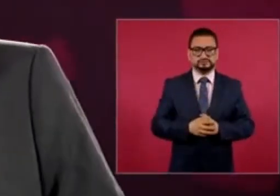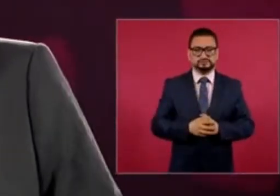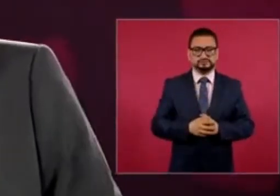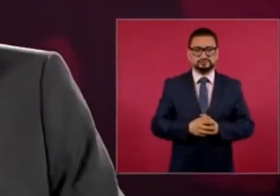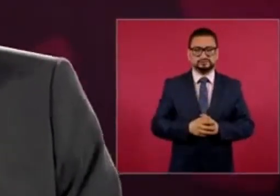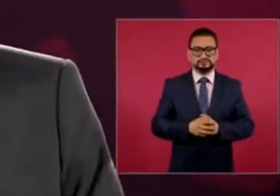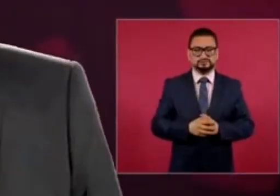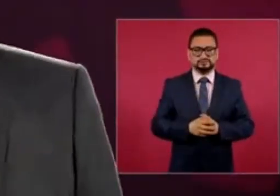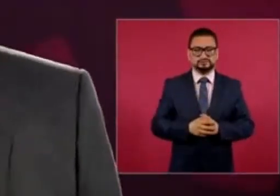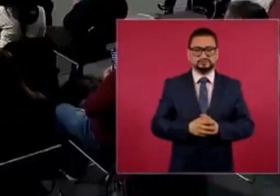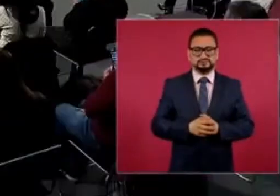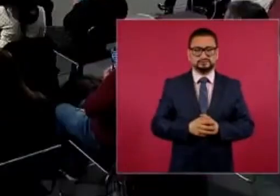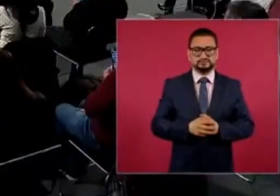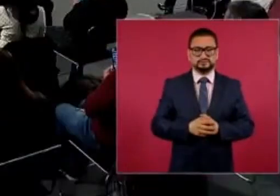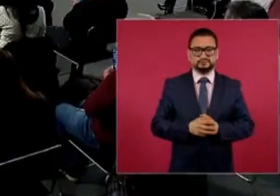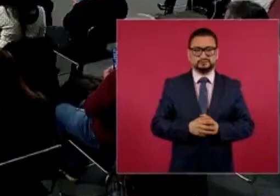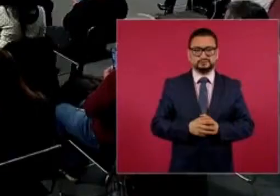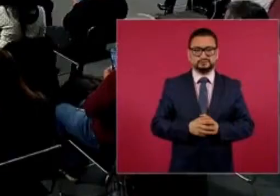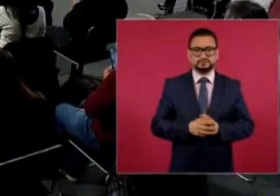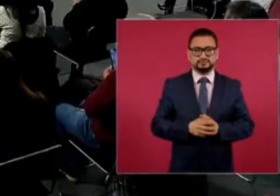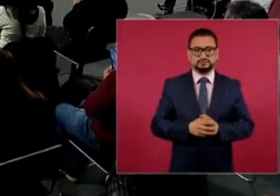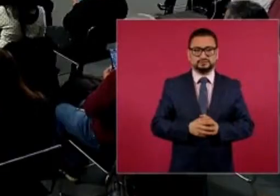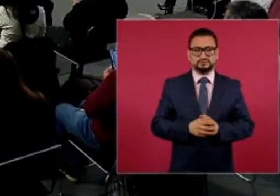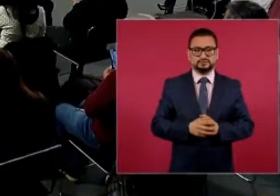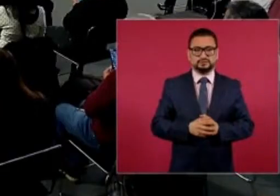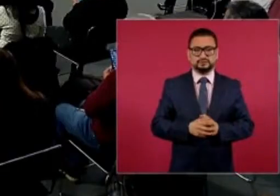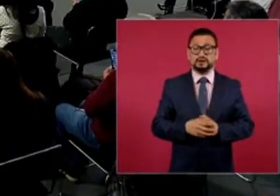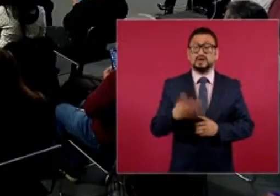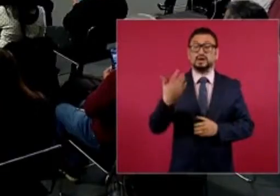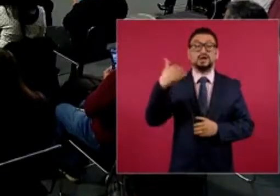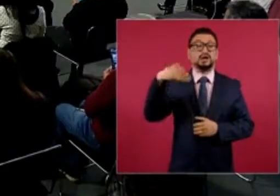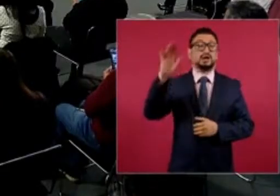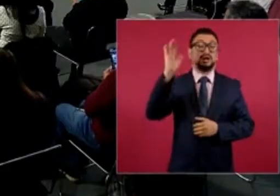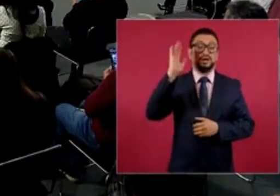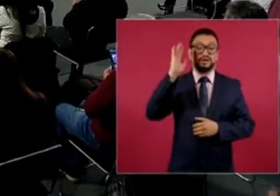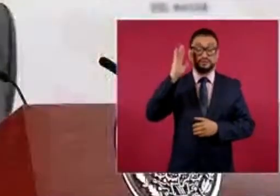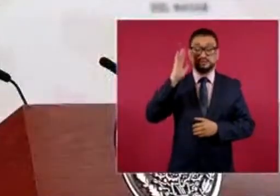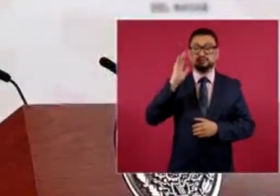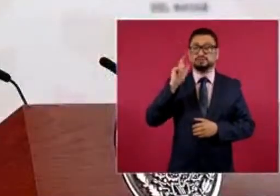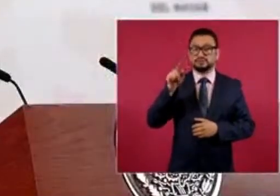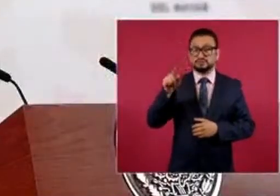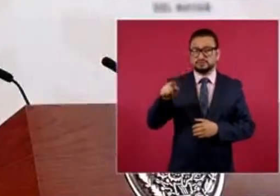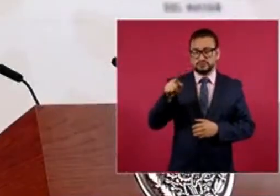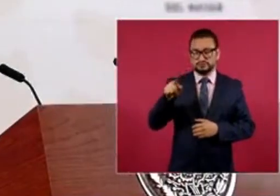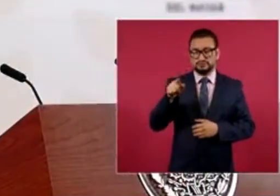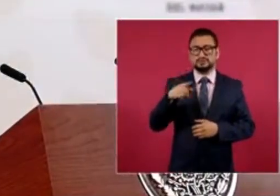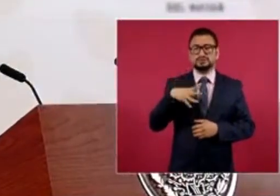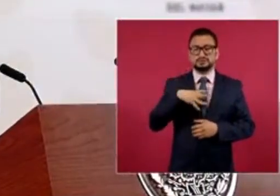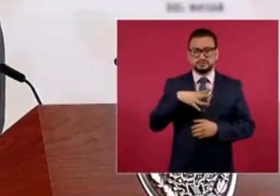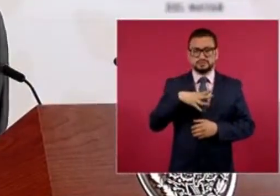En su mejor momento llegó a tener 40,000 elementos,